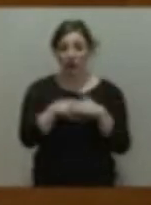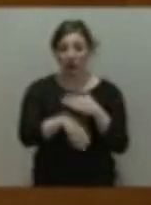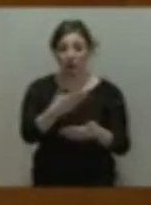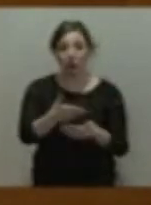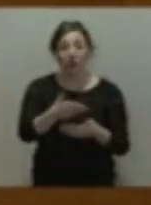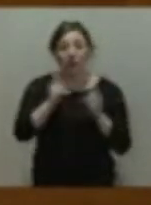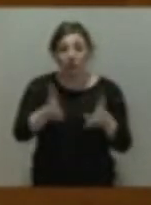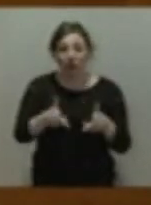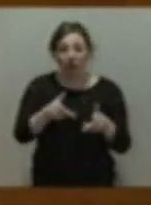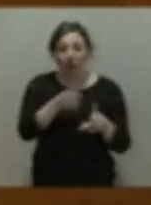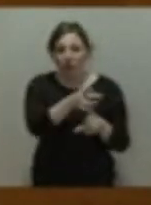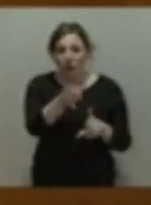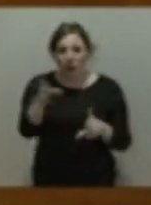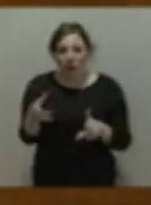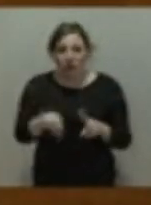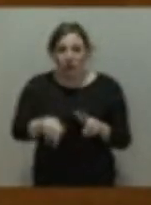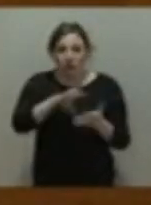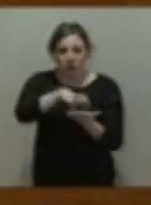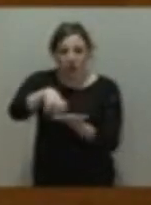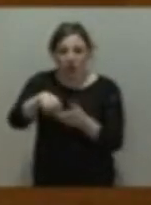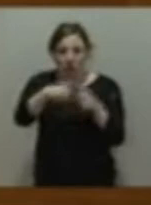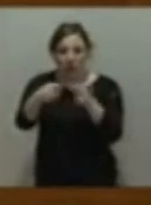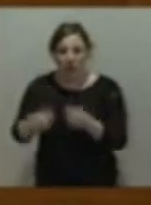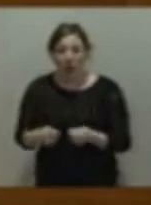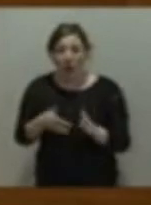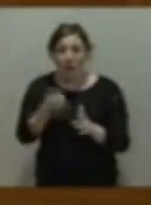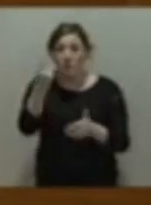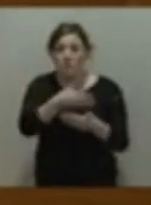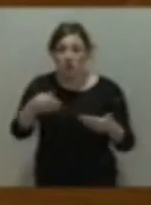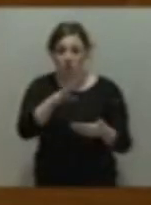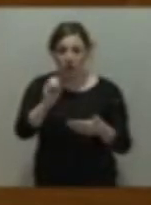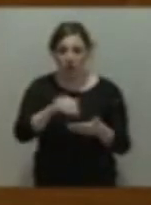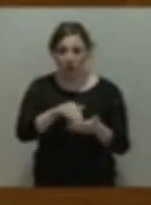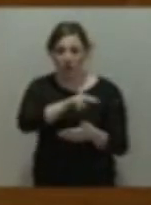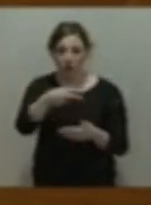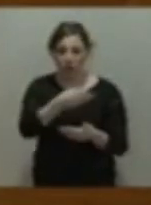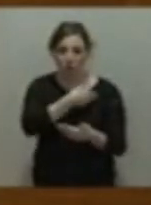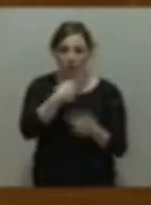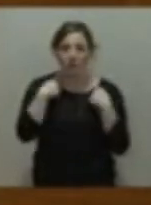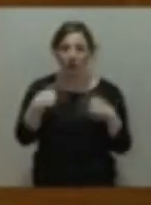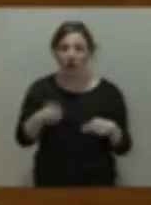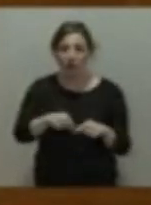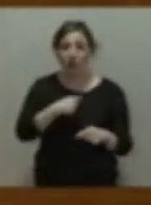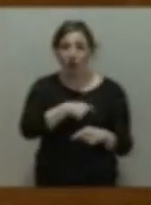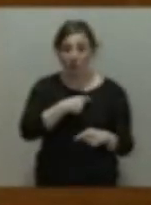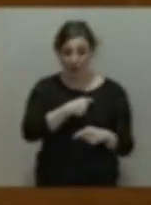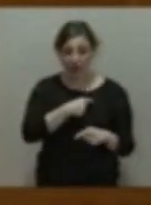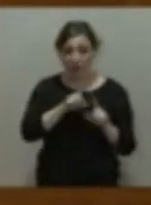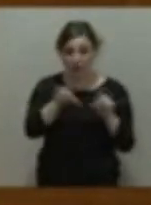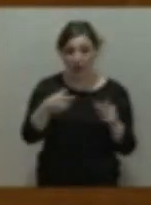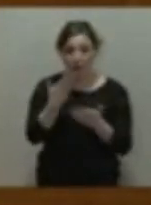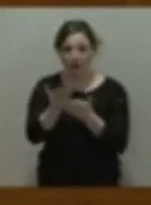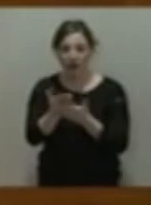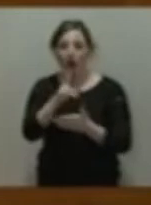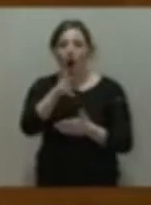unas instalaciones cada vez más deterioradas. Las pérdidas fueron de 1 millón por año. El comité de empresa pidió al gerente y a OASA el control